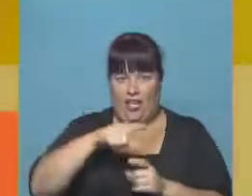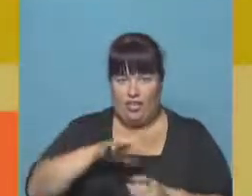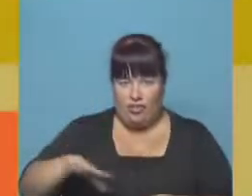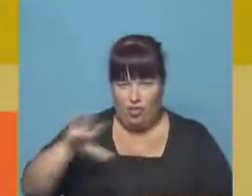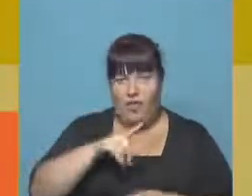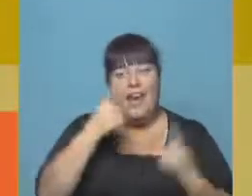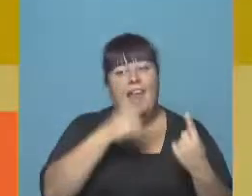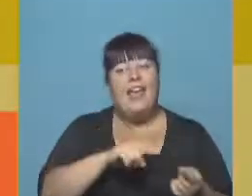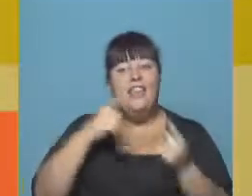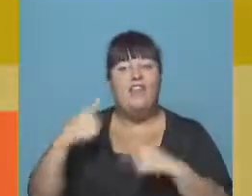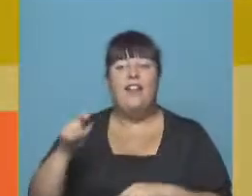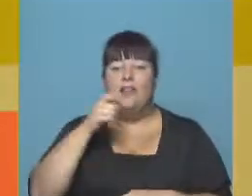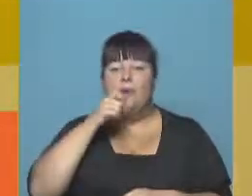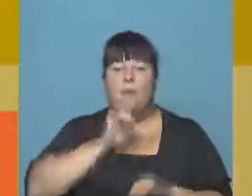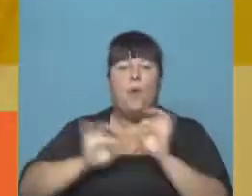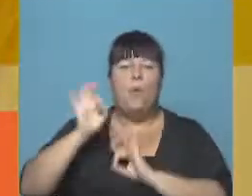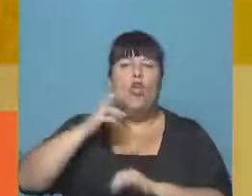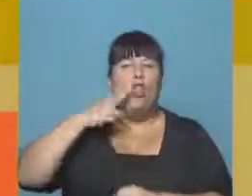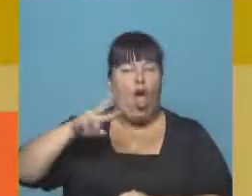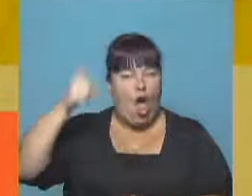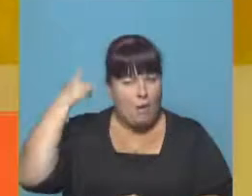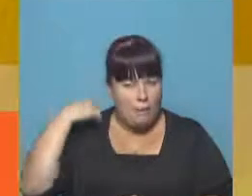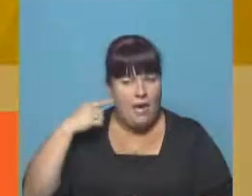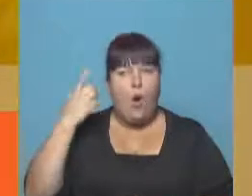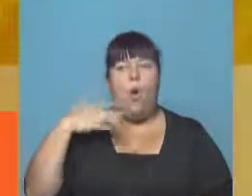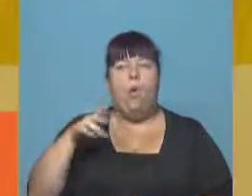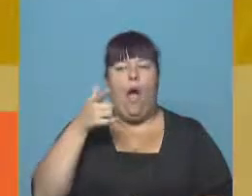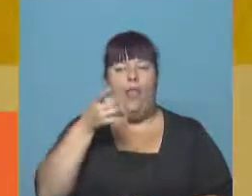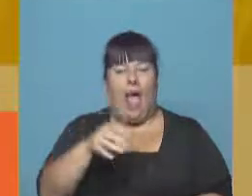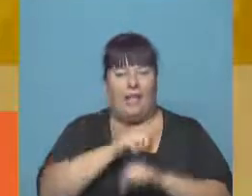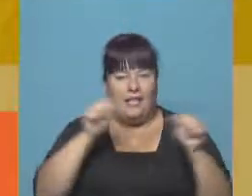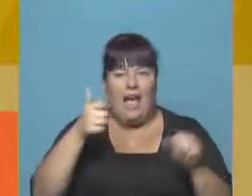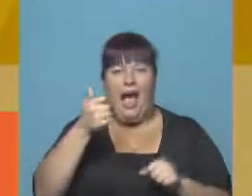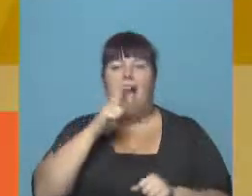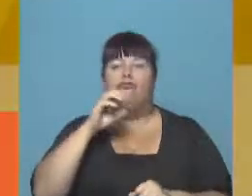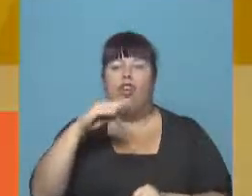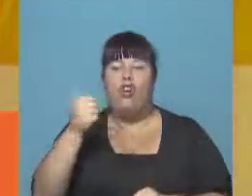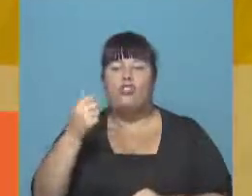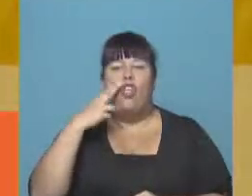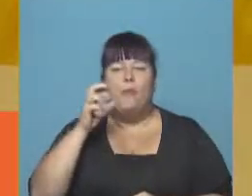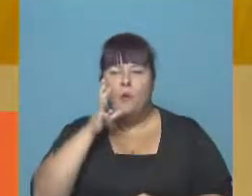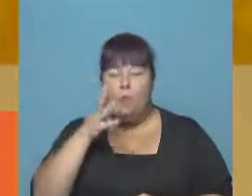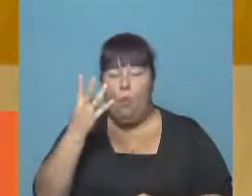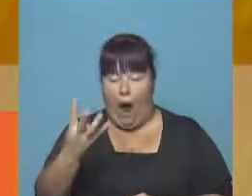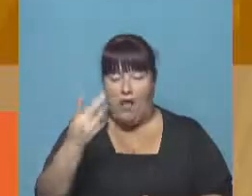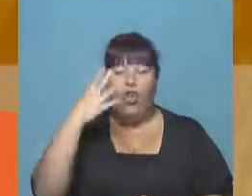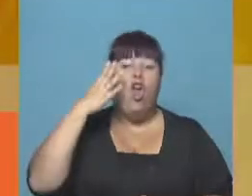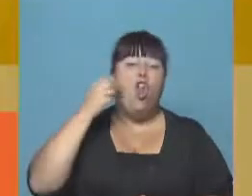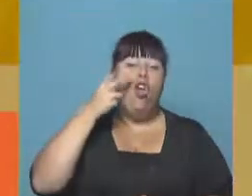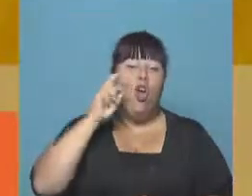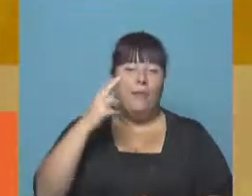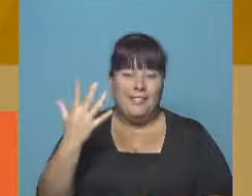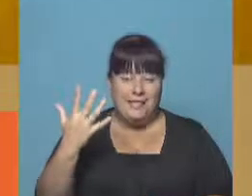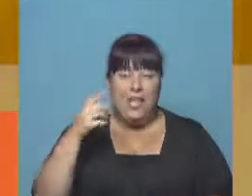respecto a lo que ocurría en la década del 2000, es decir, cuando se cometieron los atentados de Atocha 2004 y de Londres 2005,